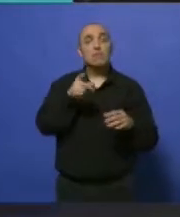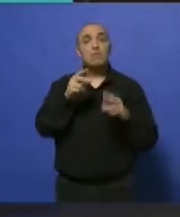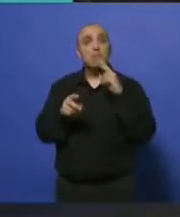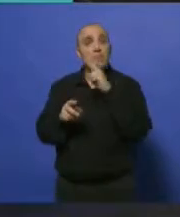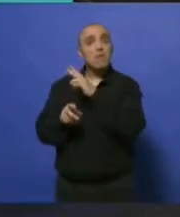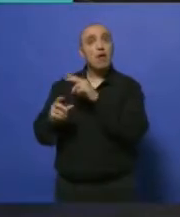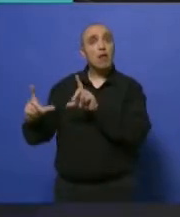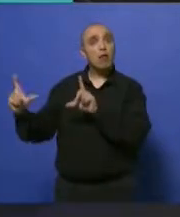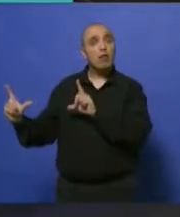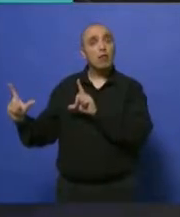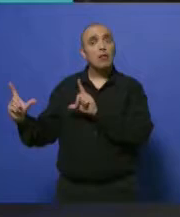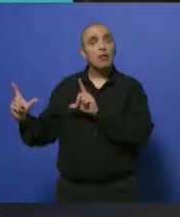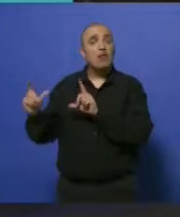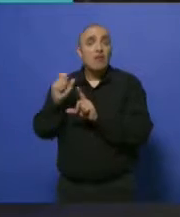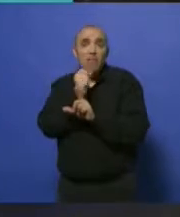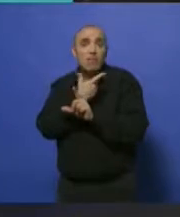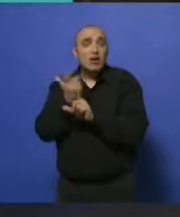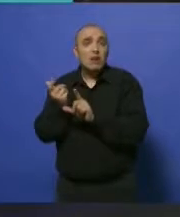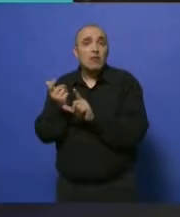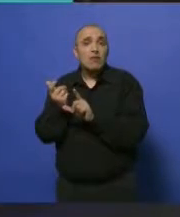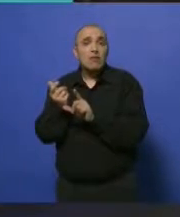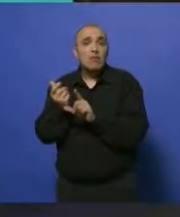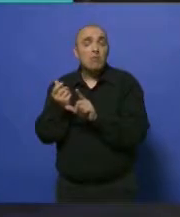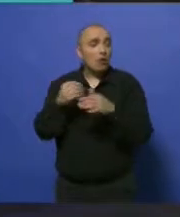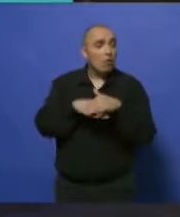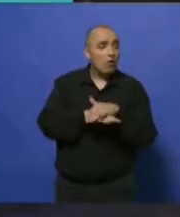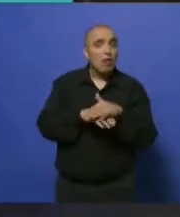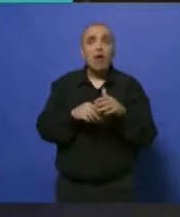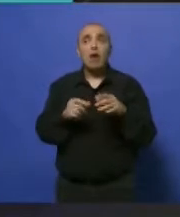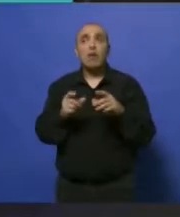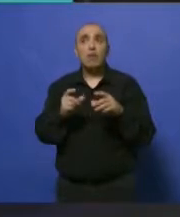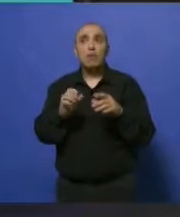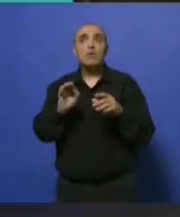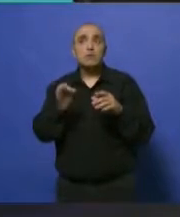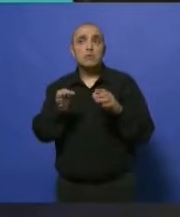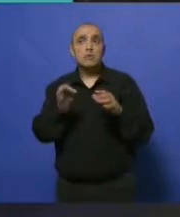que es muy sencillo para tenerlo en cuenta, para agendarlo, porque a partir de ahora, más allá